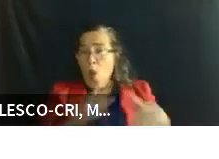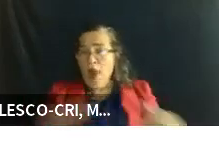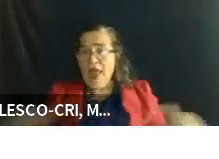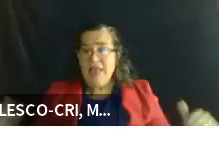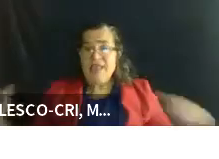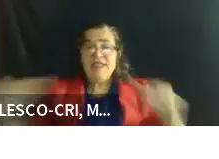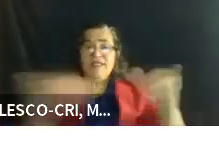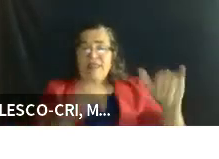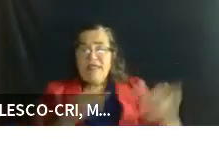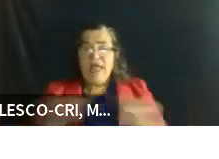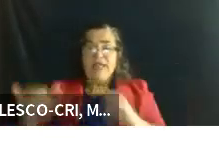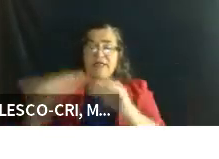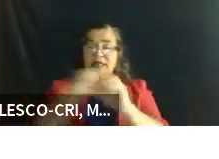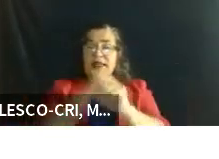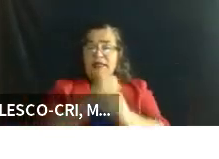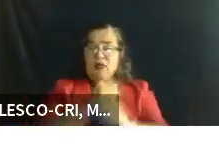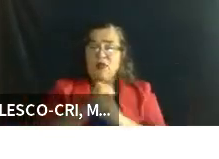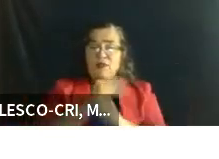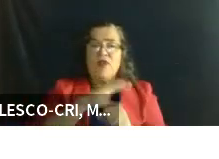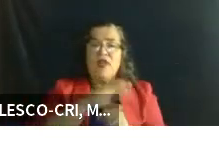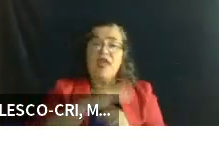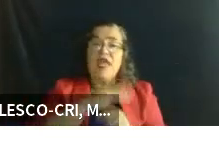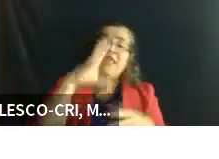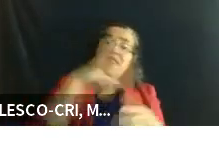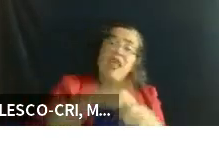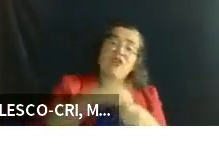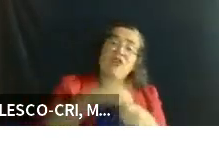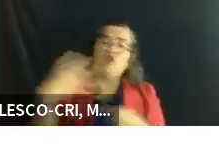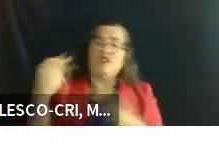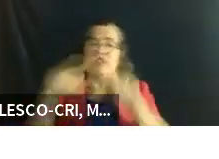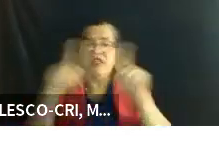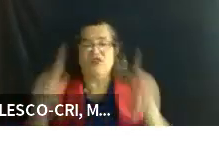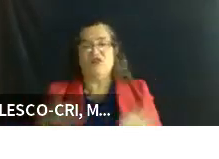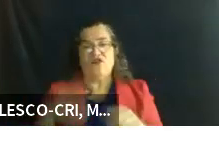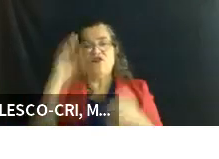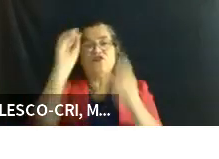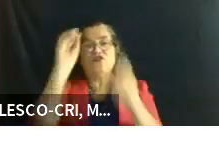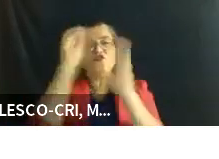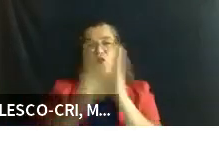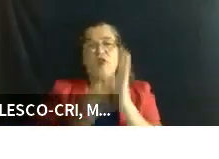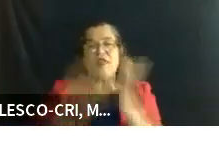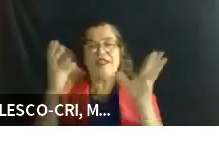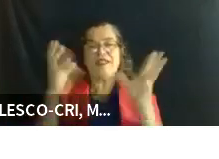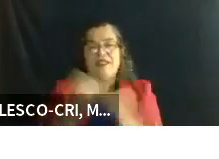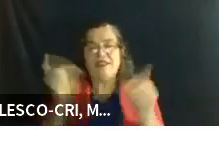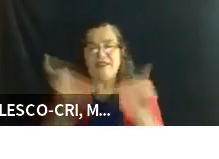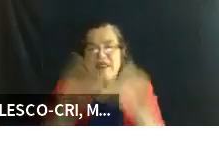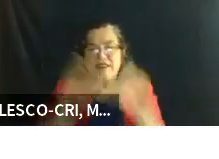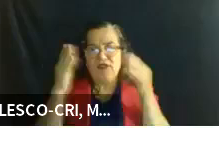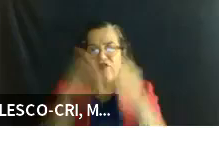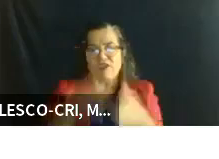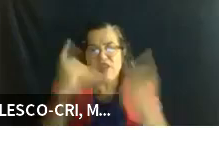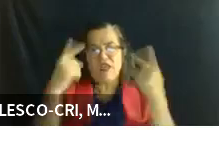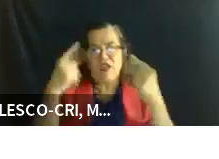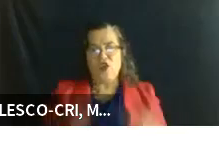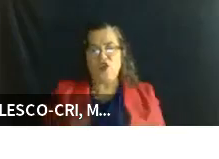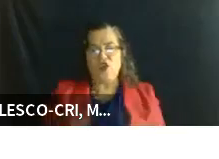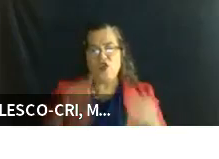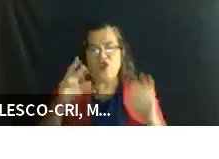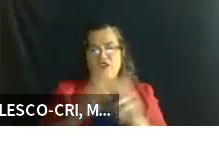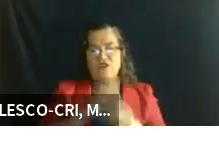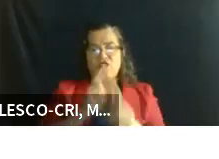calidad, internos o externos. Estos son los componentes sintetizados, focalizados en el logro de resultados de